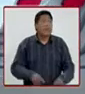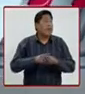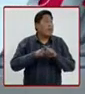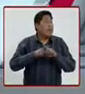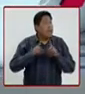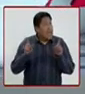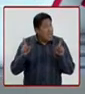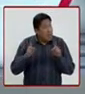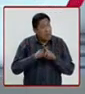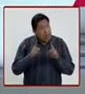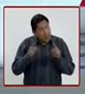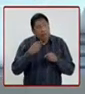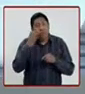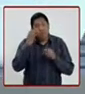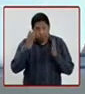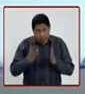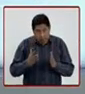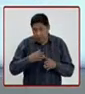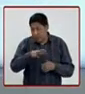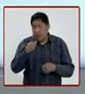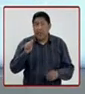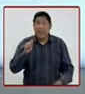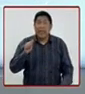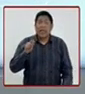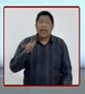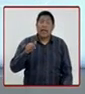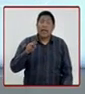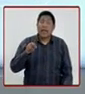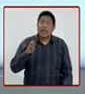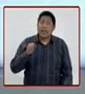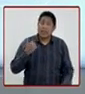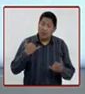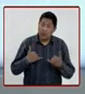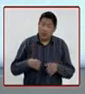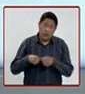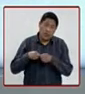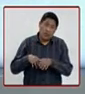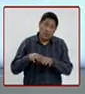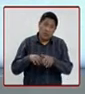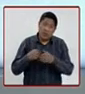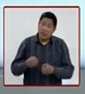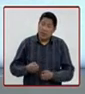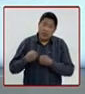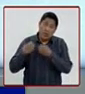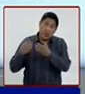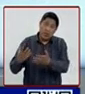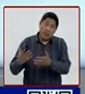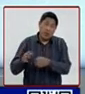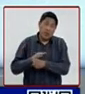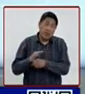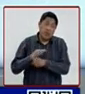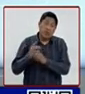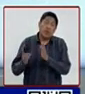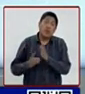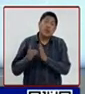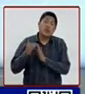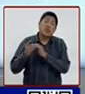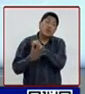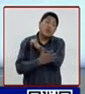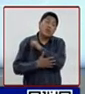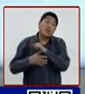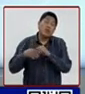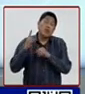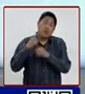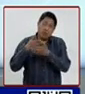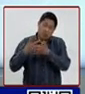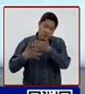Pero también tenemos que hablar de los cocaleros del sector de Arnold Alanes, que hoy también marcharon y entregaron en el Ministerio de Desarrollo Rural y Tierras